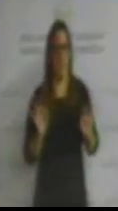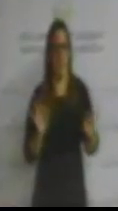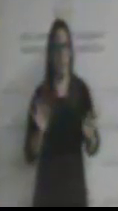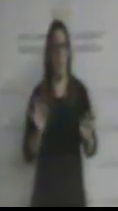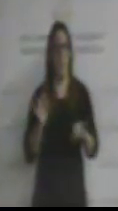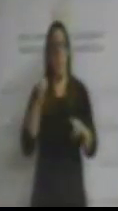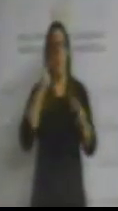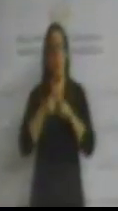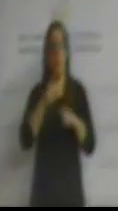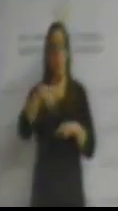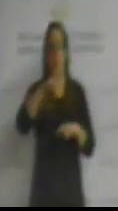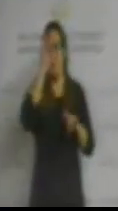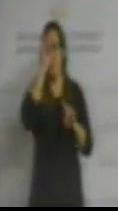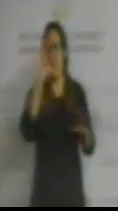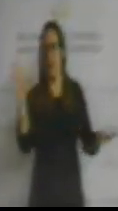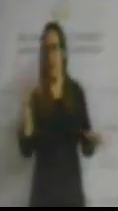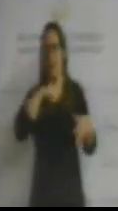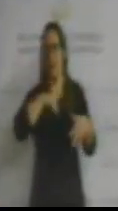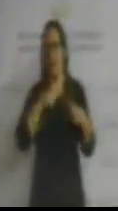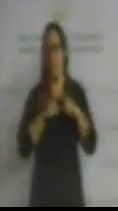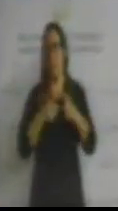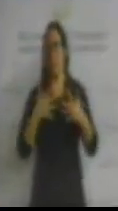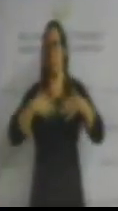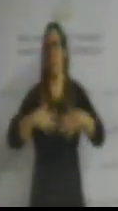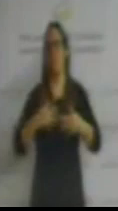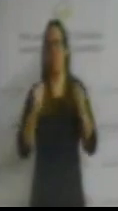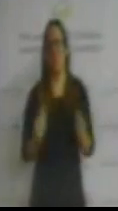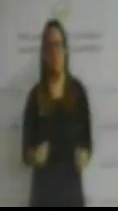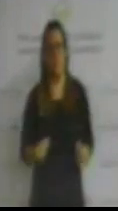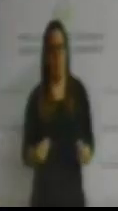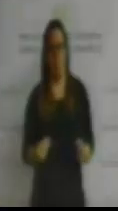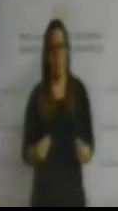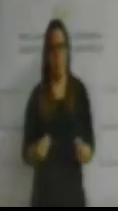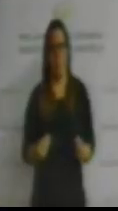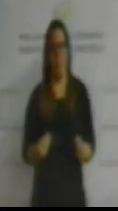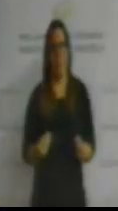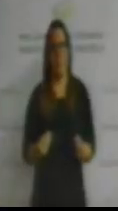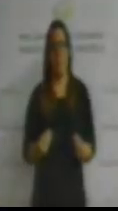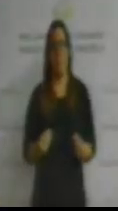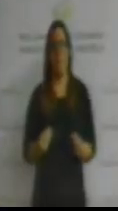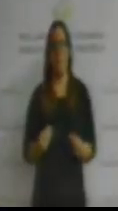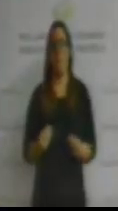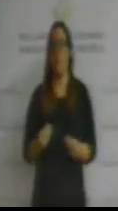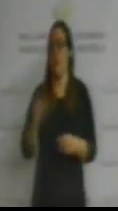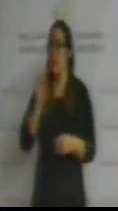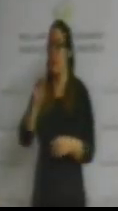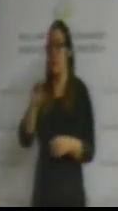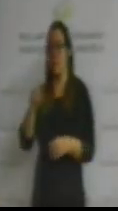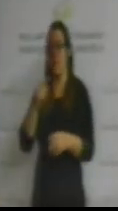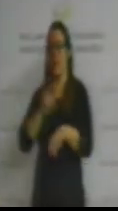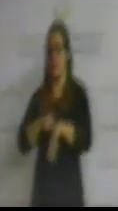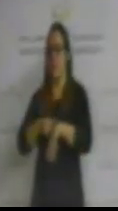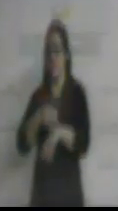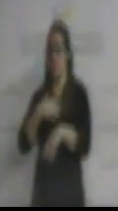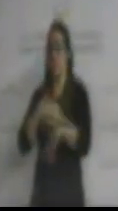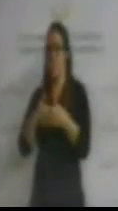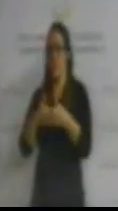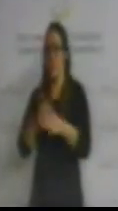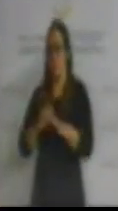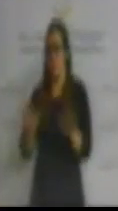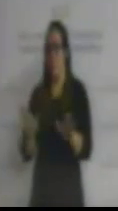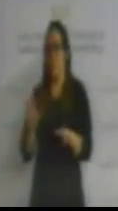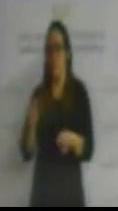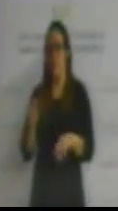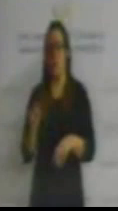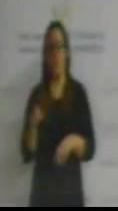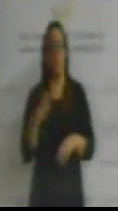quede meridianamente claro. Para las víctimas, yo siempre lo digo, señor Espazorrea, siempre lo digo cuando